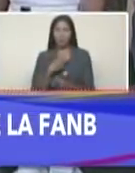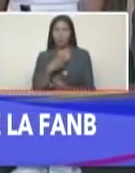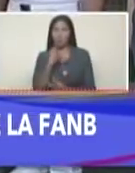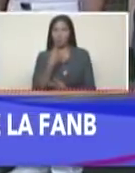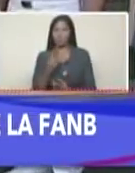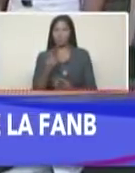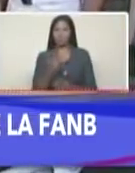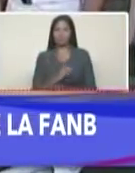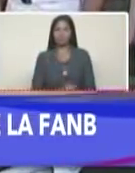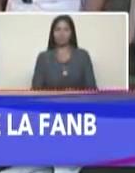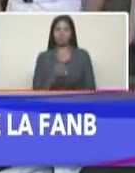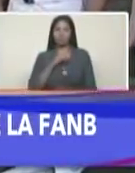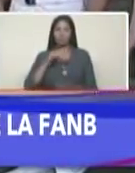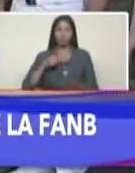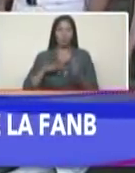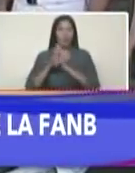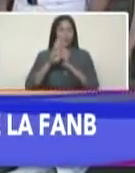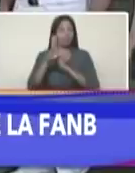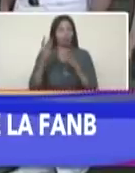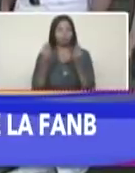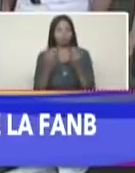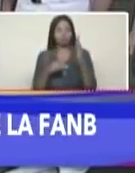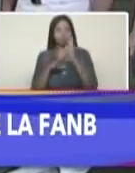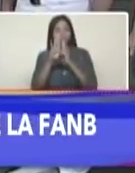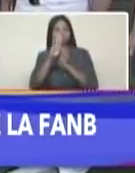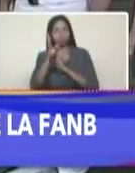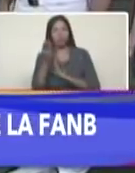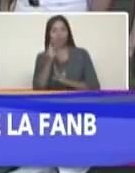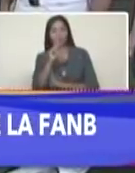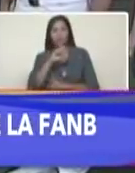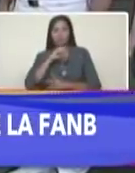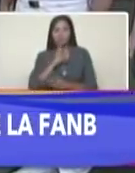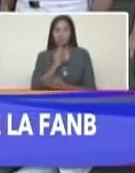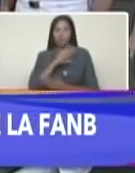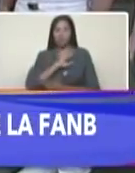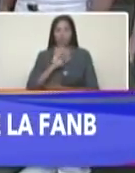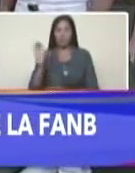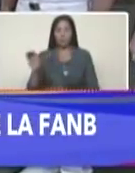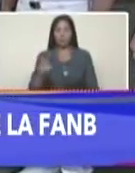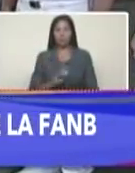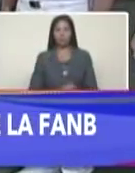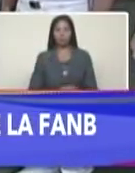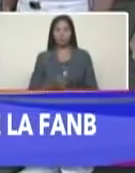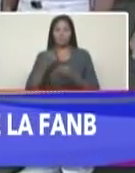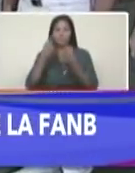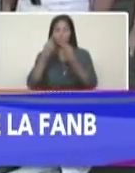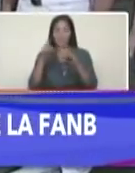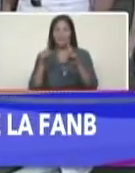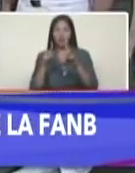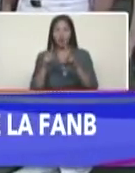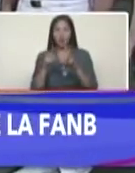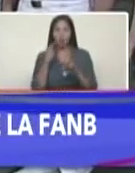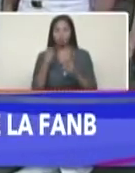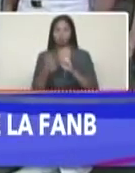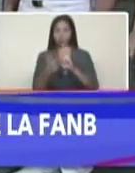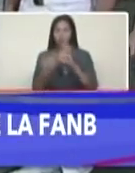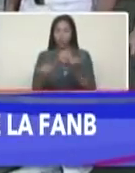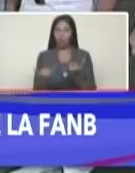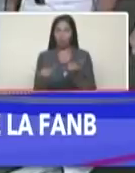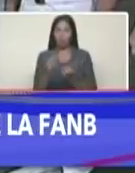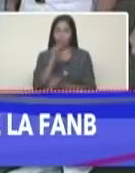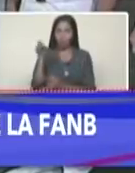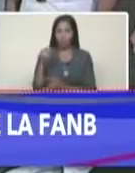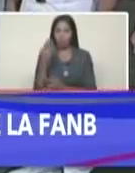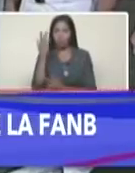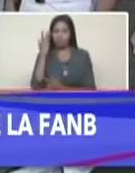no podemos decirlo, porque hemos avanzado demasiado y hay cosas que son secretos de Estado, pero con lo que vamos a mostrar ya